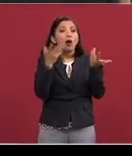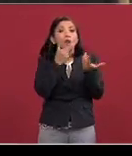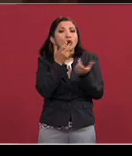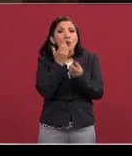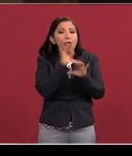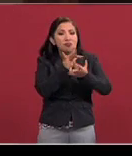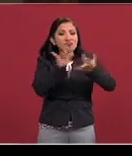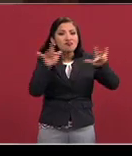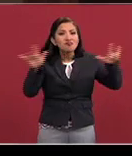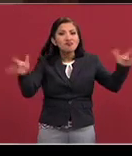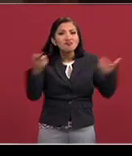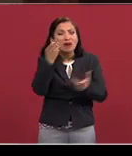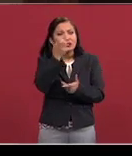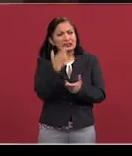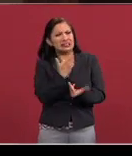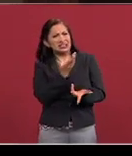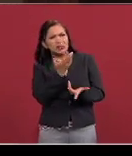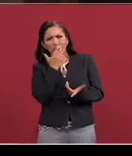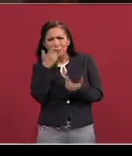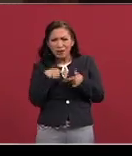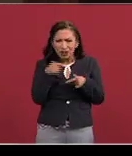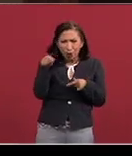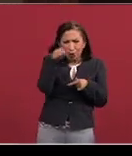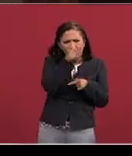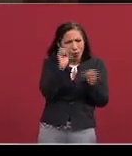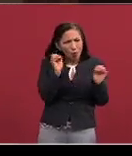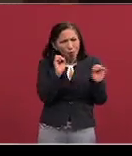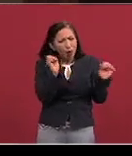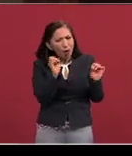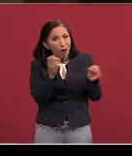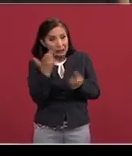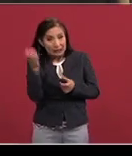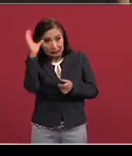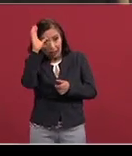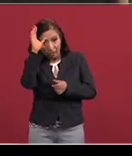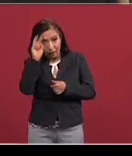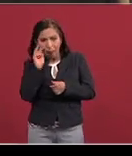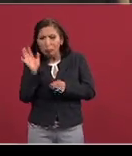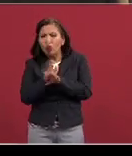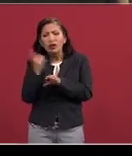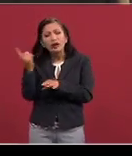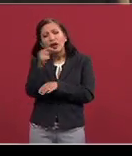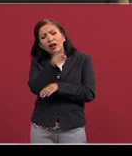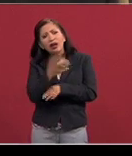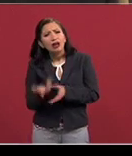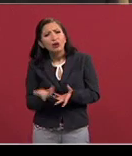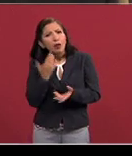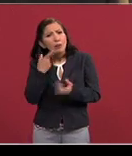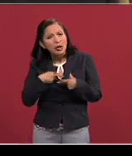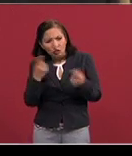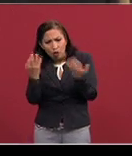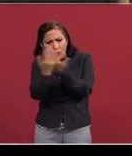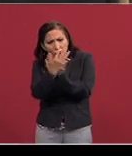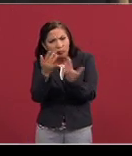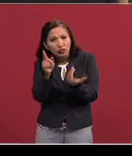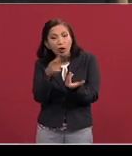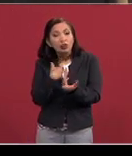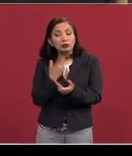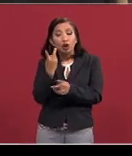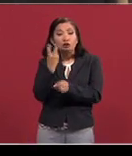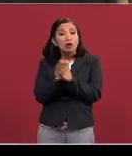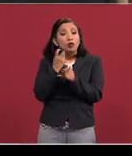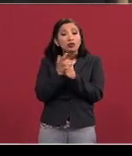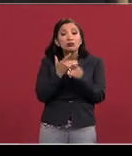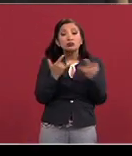hombre. Eso nos inquieta, porque nos dice que eso es muy científico y muy espiritual, porque nos hace sentir que somos un segundo